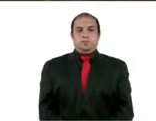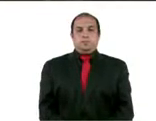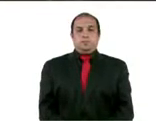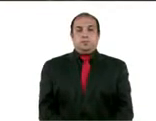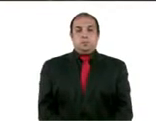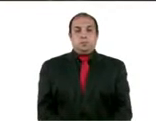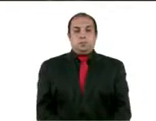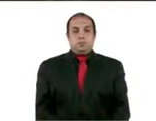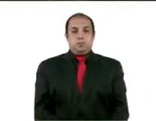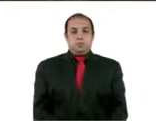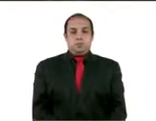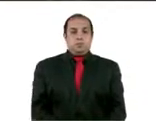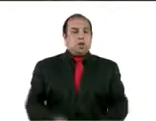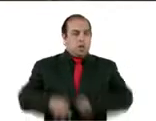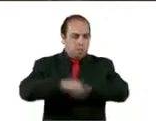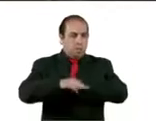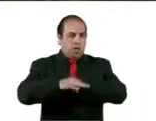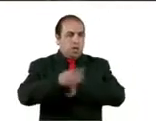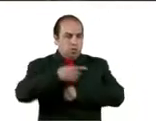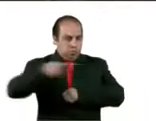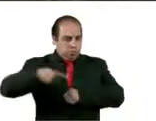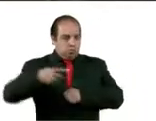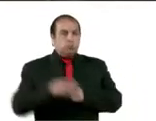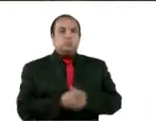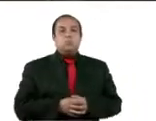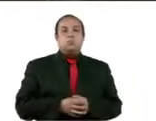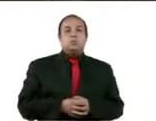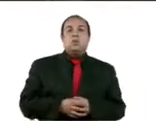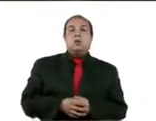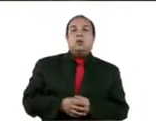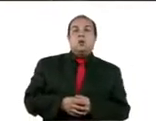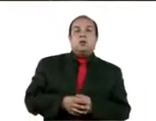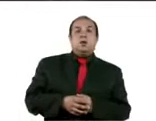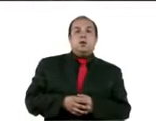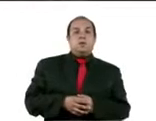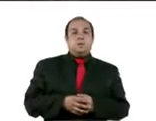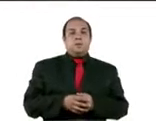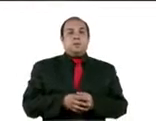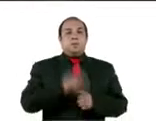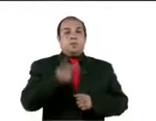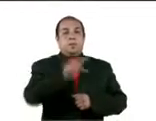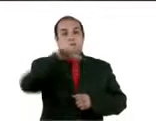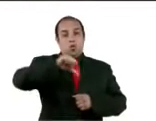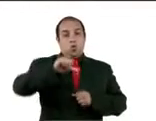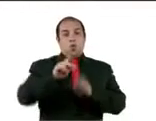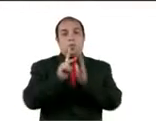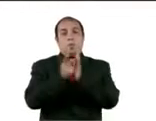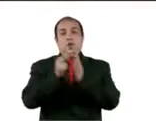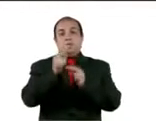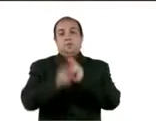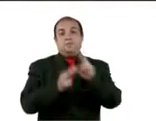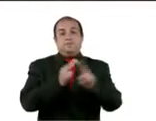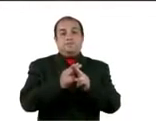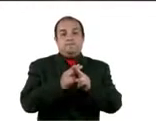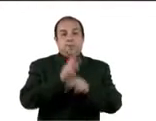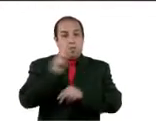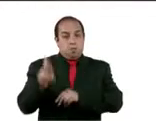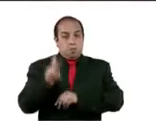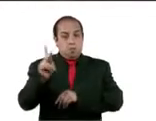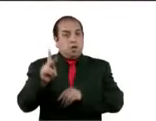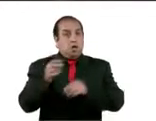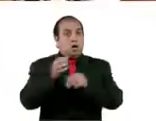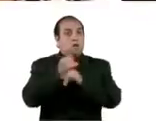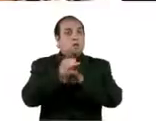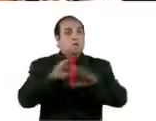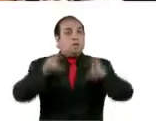Si quieres, mientras contestamos la pregunta y vamos. Sí, doctora, le comentaba que hoy en el Universal publicamos una nota